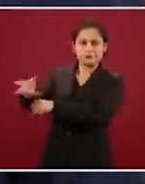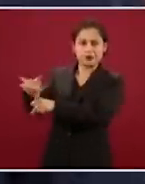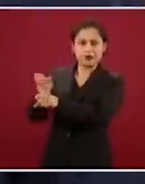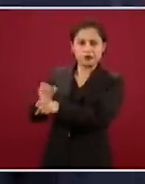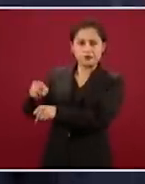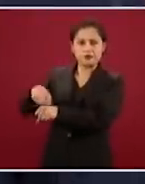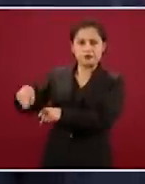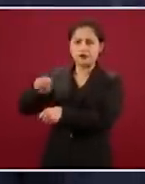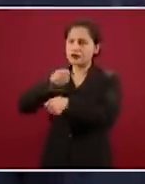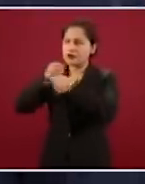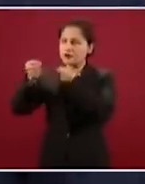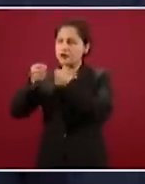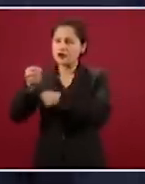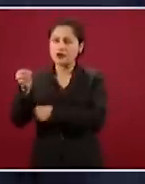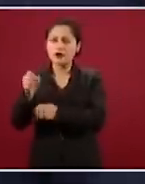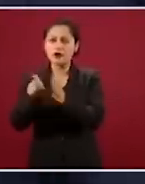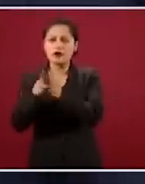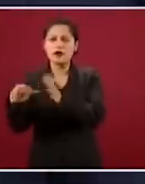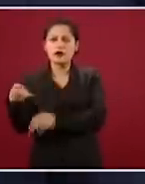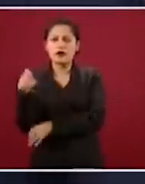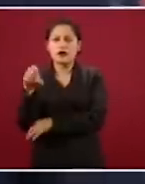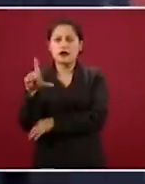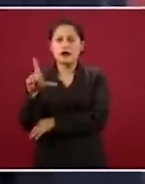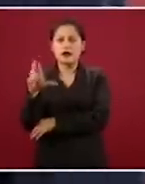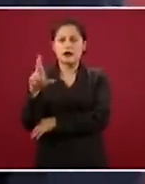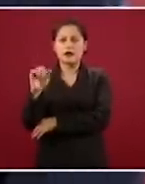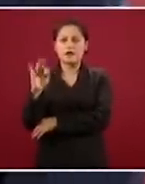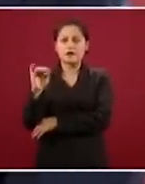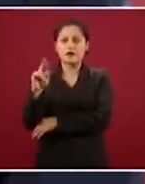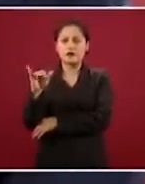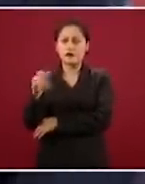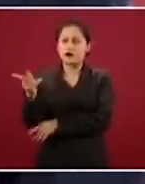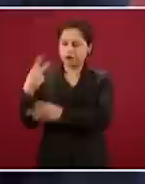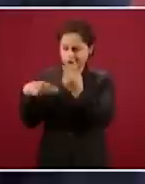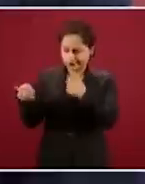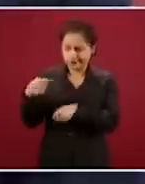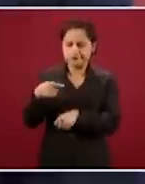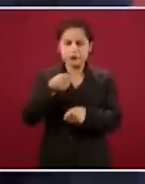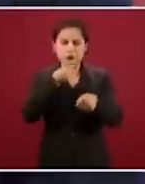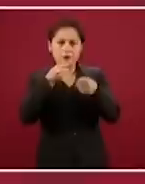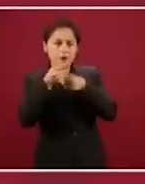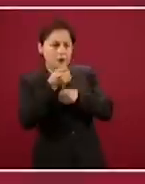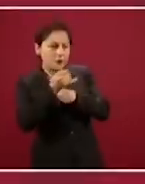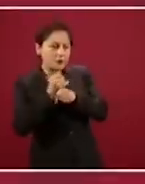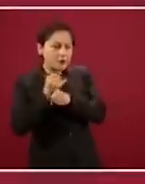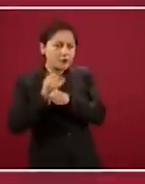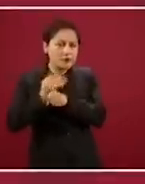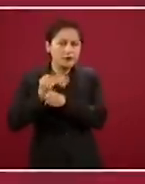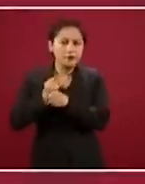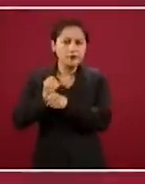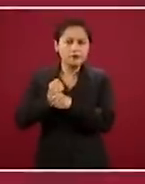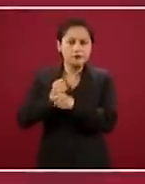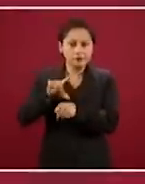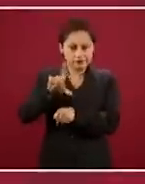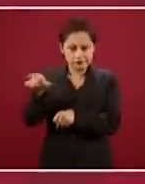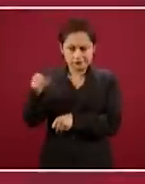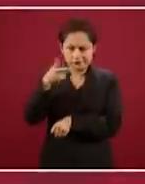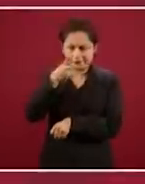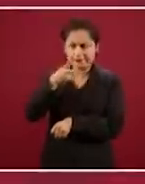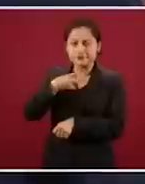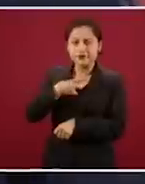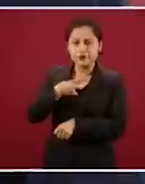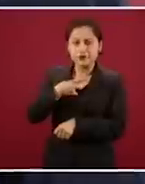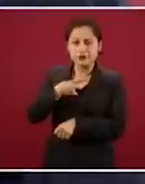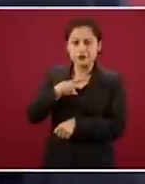a que haga un reportaje y que nos digan si estuvo bien que